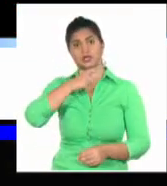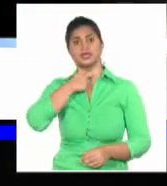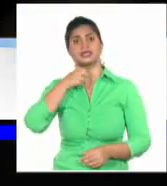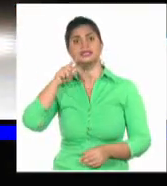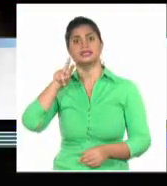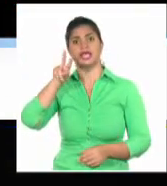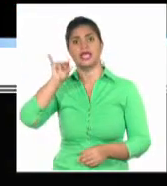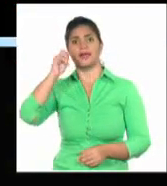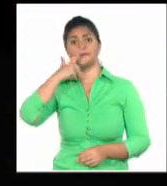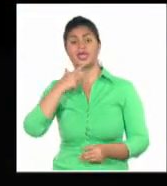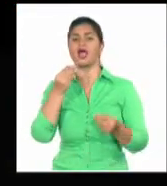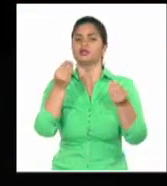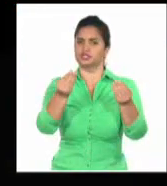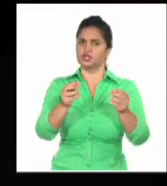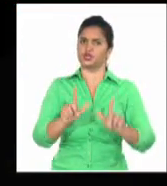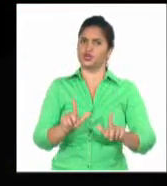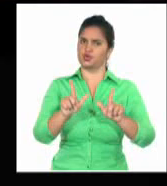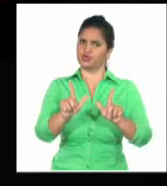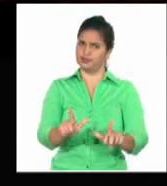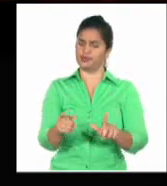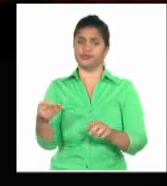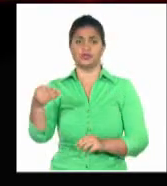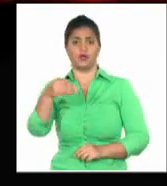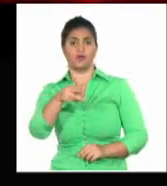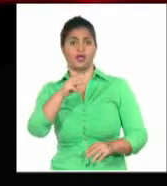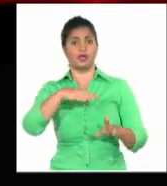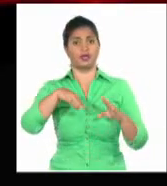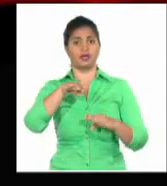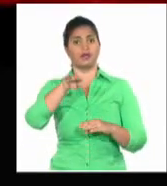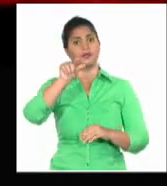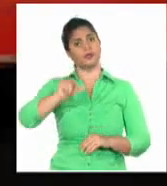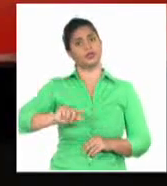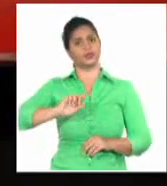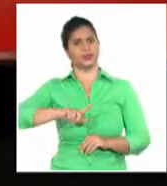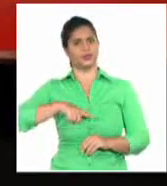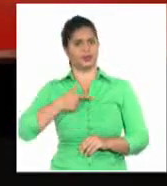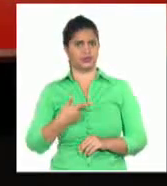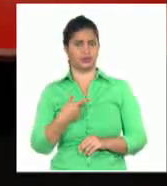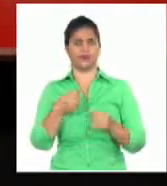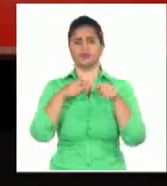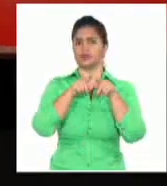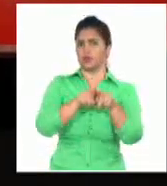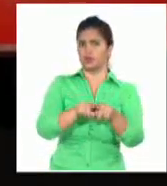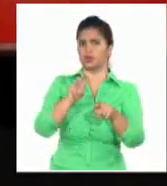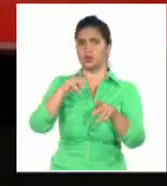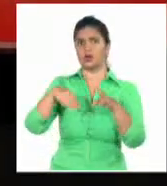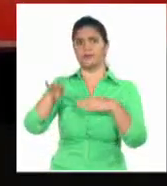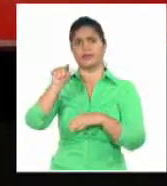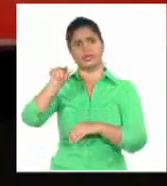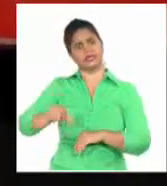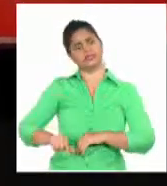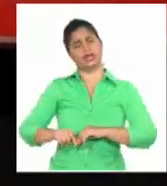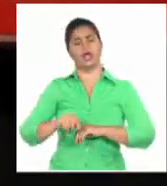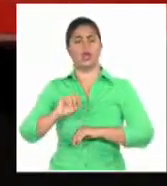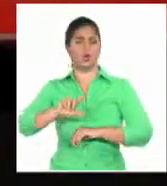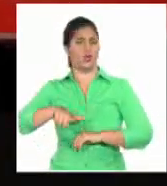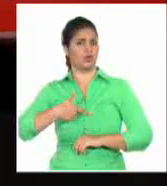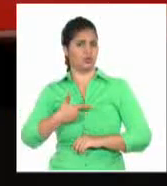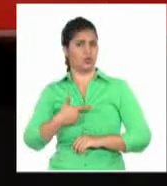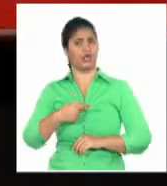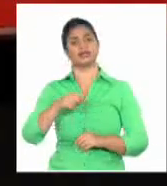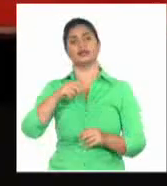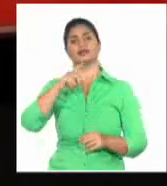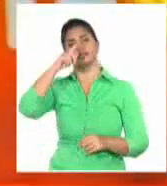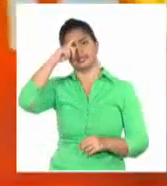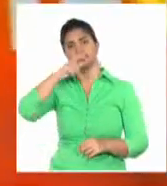Elpidio Alonso Grau, asistió a la ceremonia de premiación, invitado por la ministra de Cultura de Serbia y el presidente del Festival Internacional